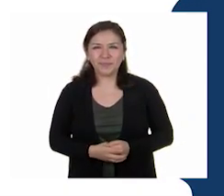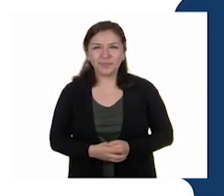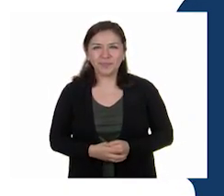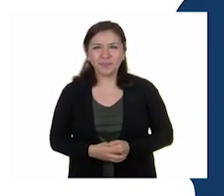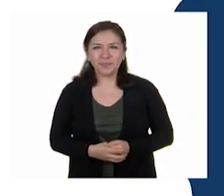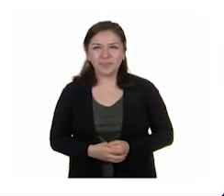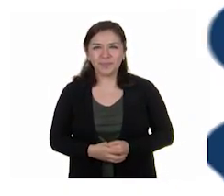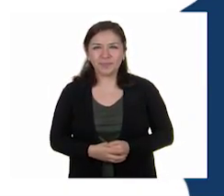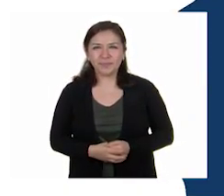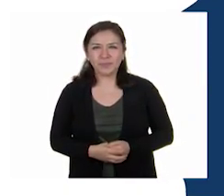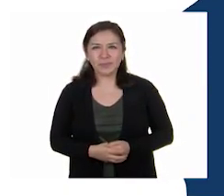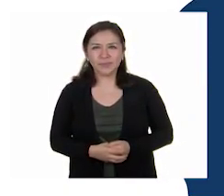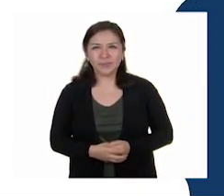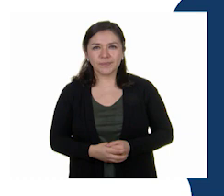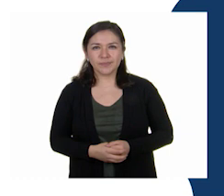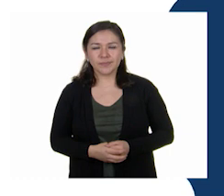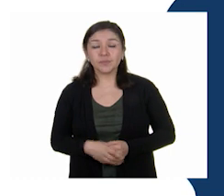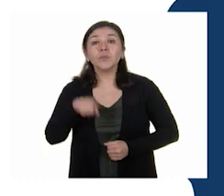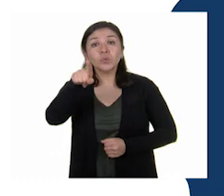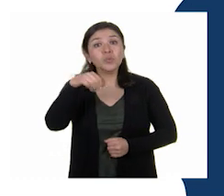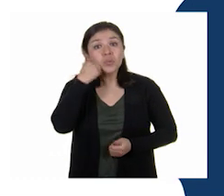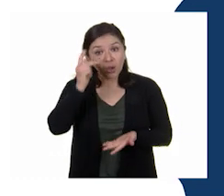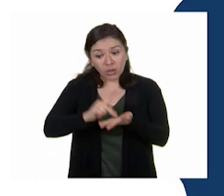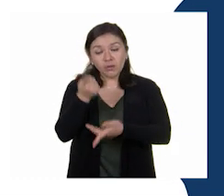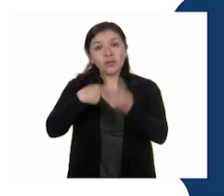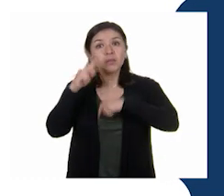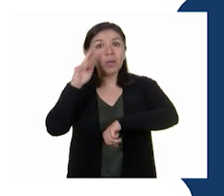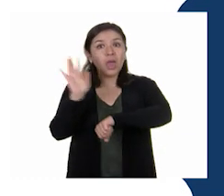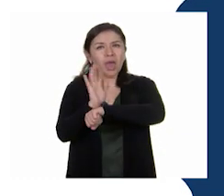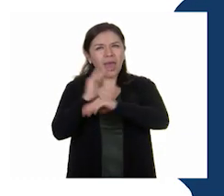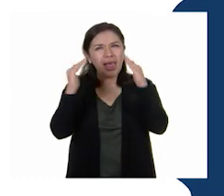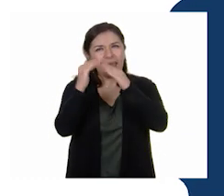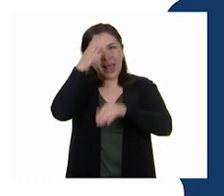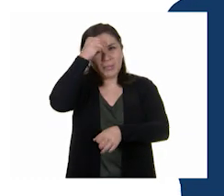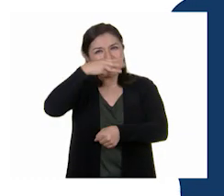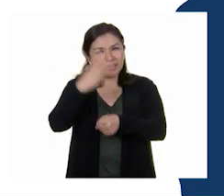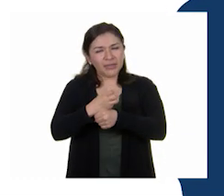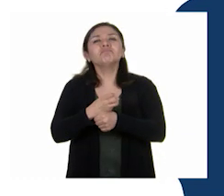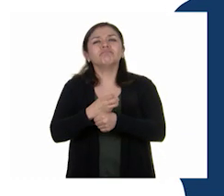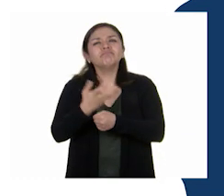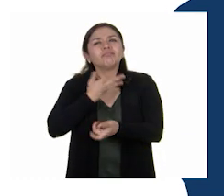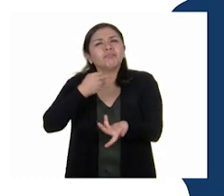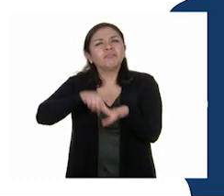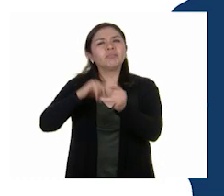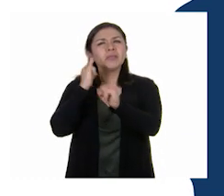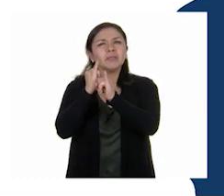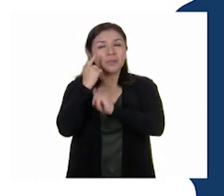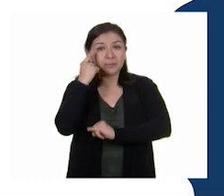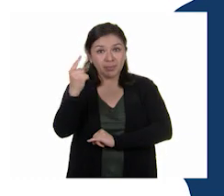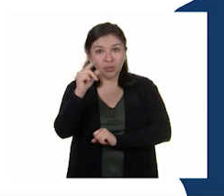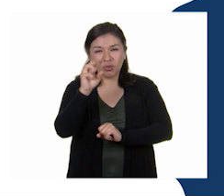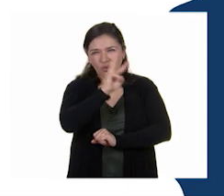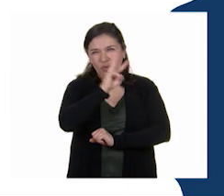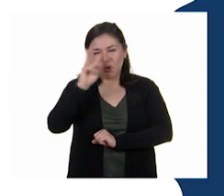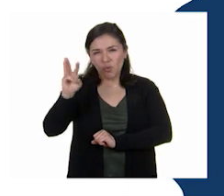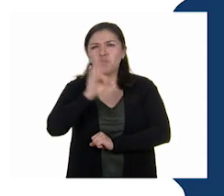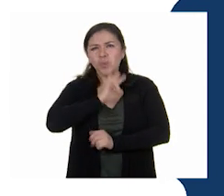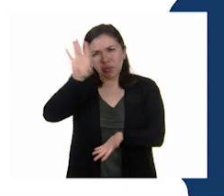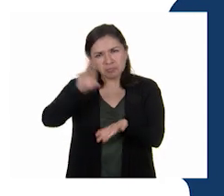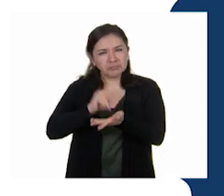conalitec.cep.gov.mx. Si quieres volver a ver los programas de Aprende en Casa, los puedes encontrar en la siguiente liga: